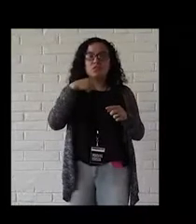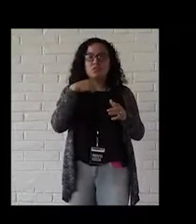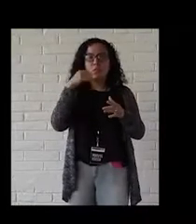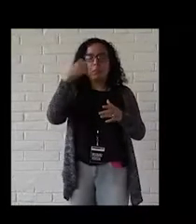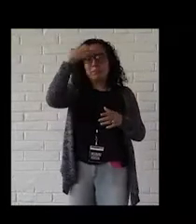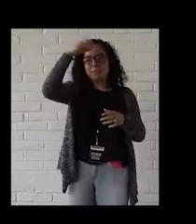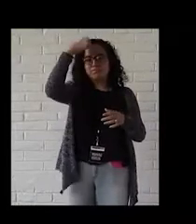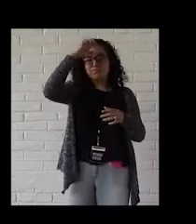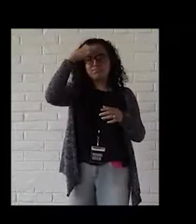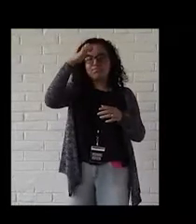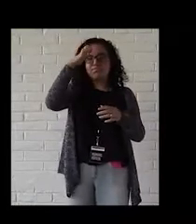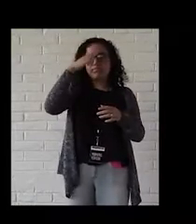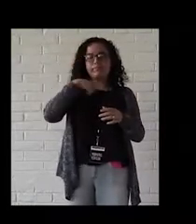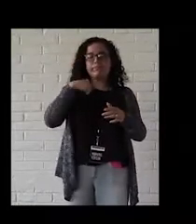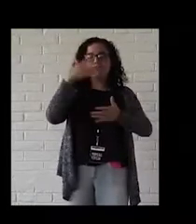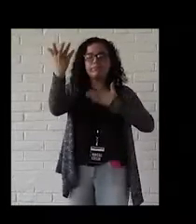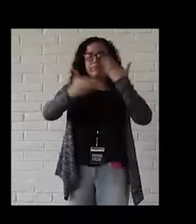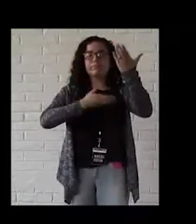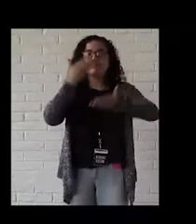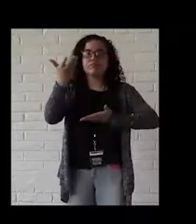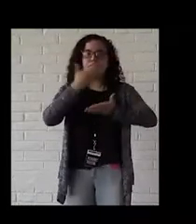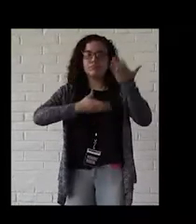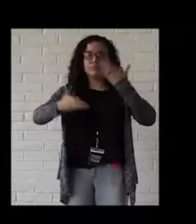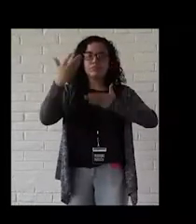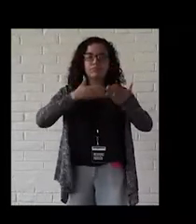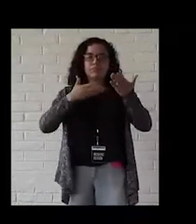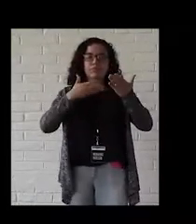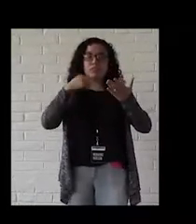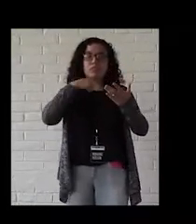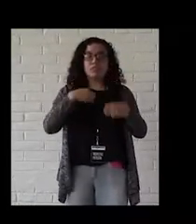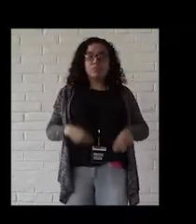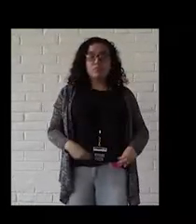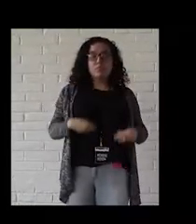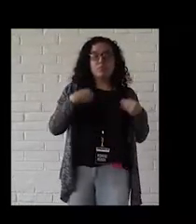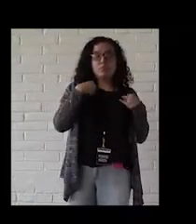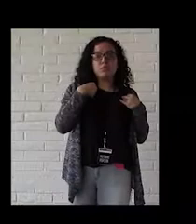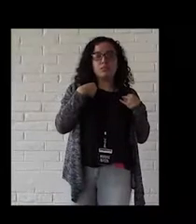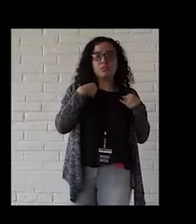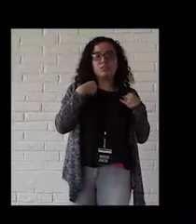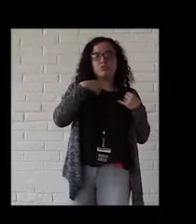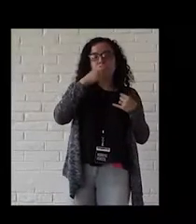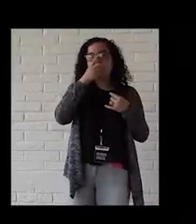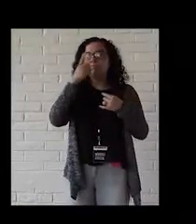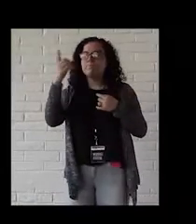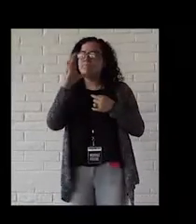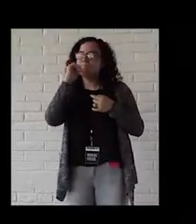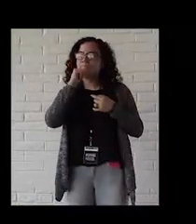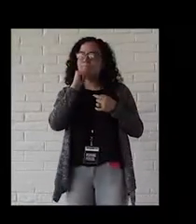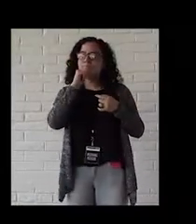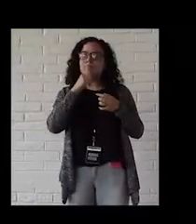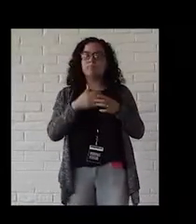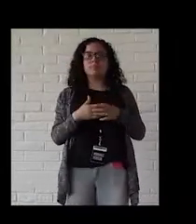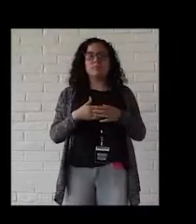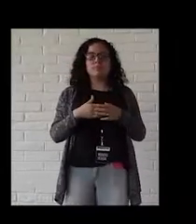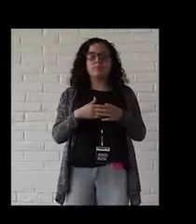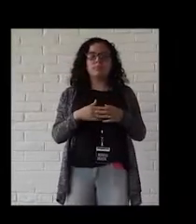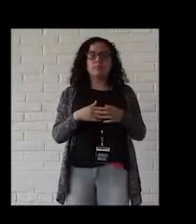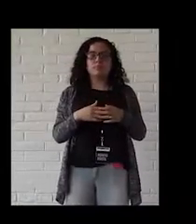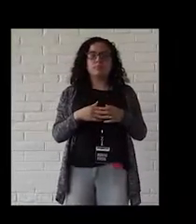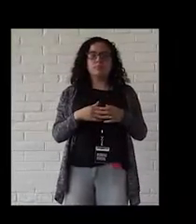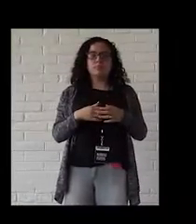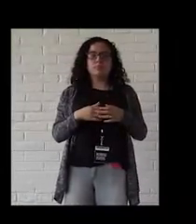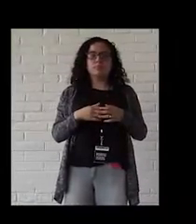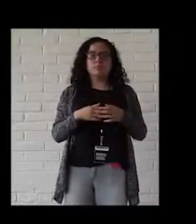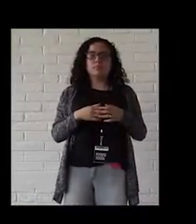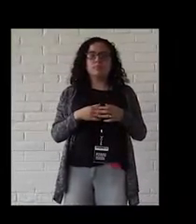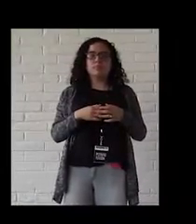compartir. Si yo no lo he vivido, siento que no es algo que yo realmente pueda decir. Y bueno, esto